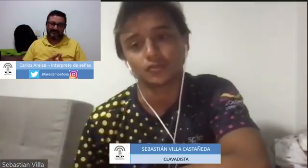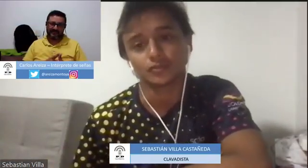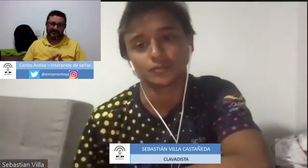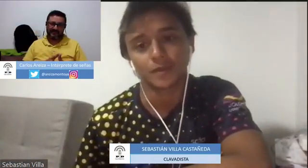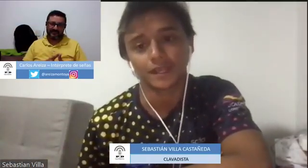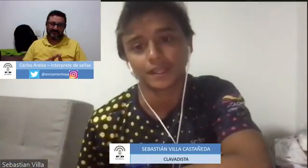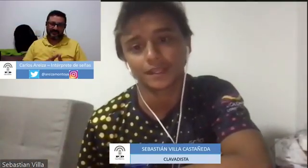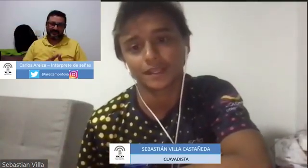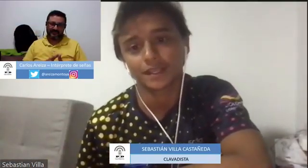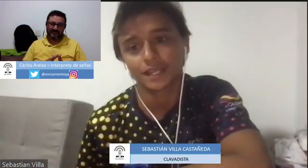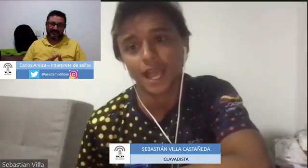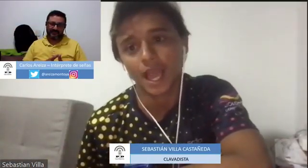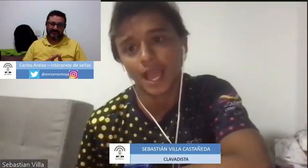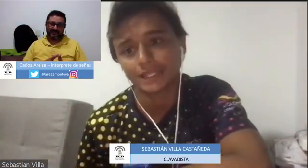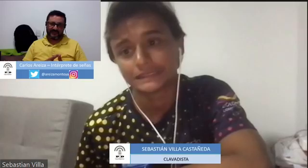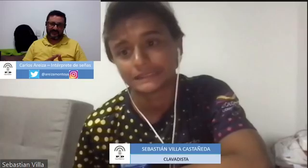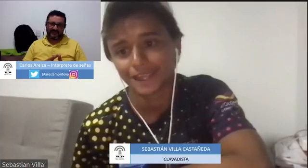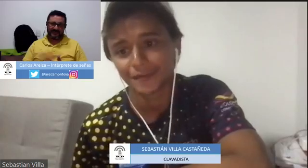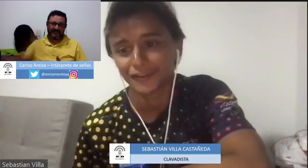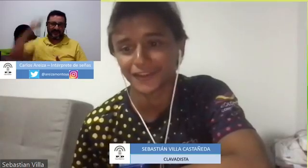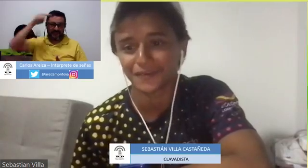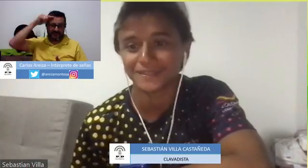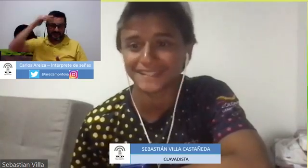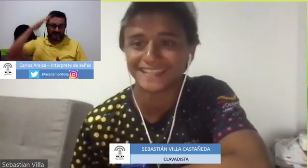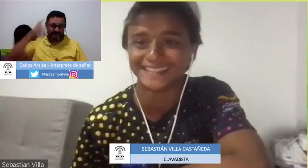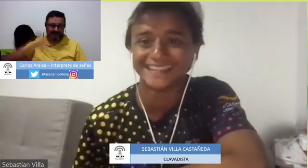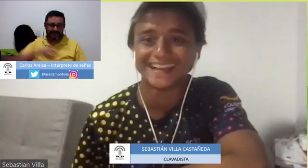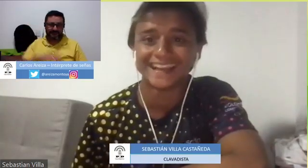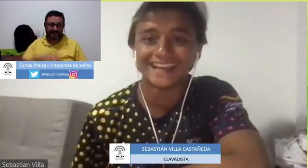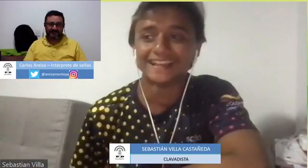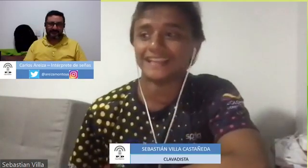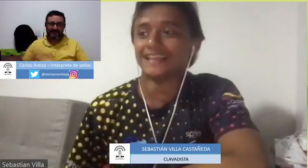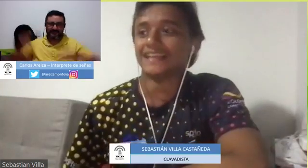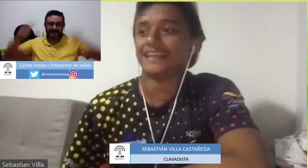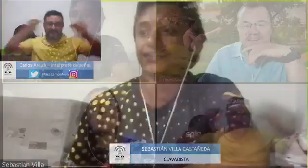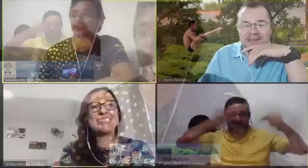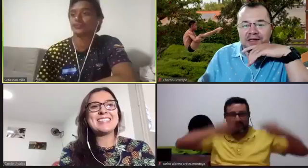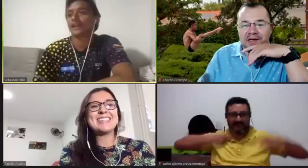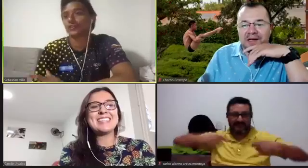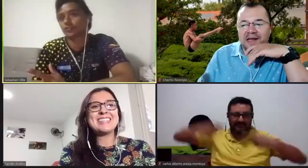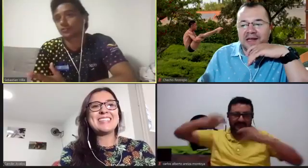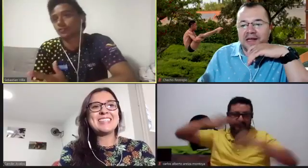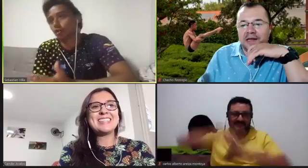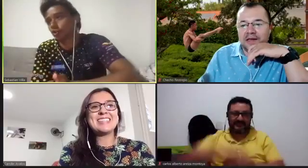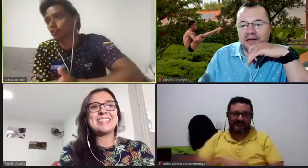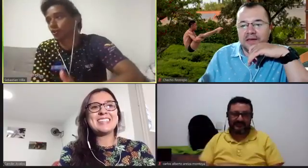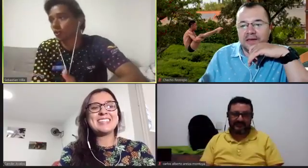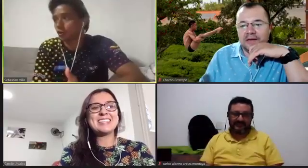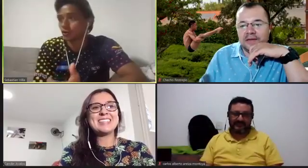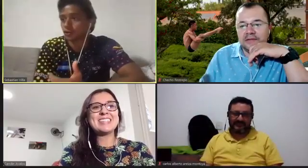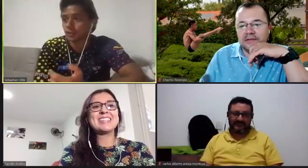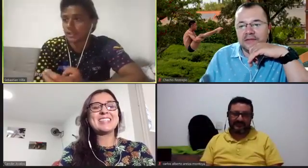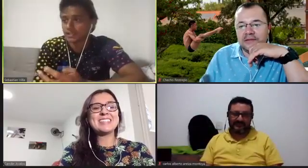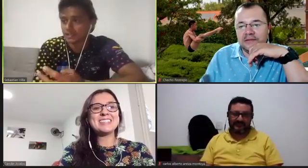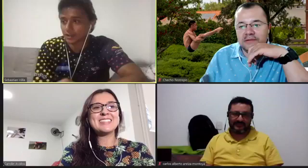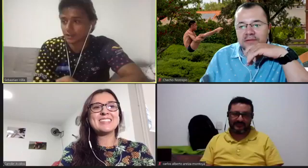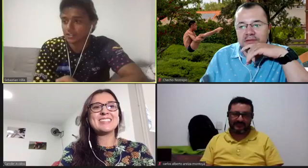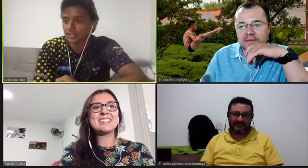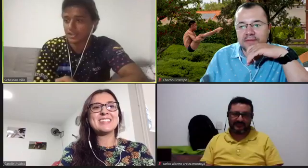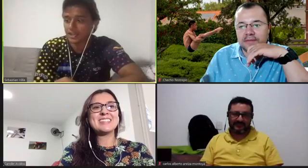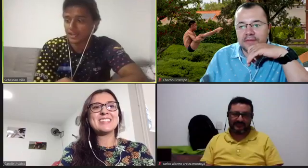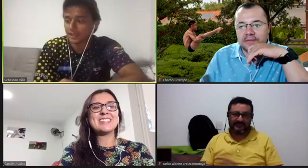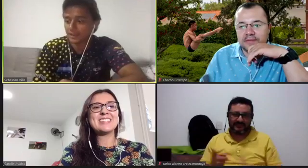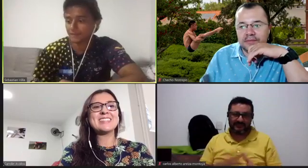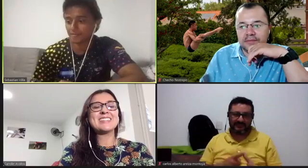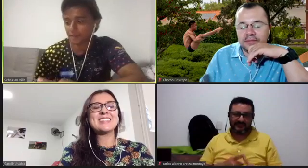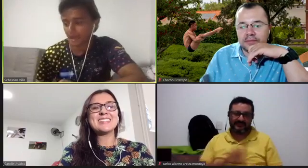he hecho muchos. Cartagena. Qué montón de competencias. Canadá. Sí. Yo he hecho Toronto, Santiago de